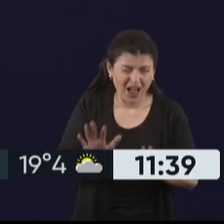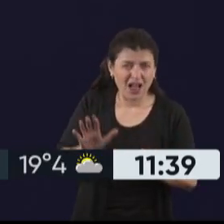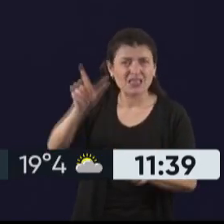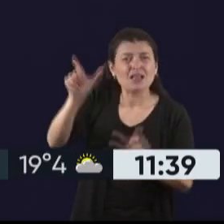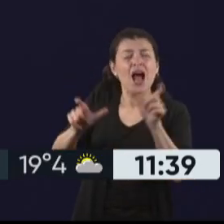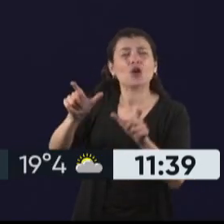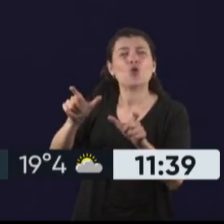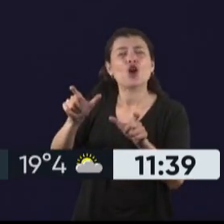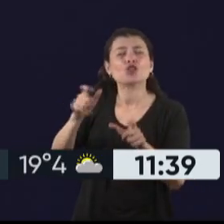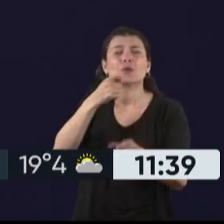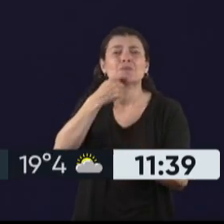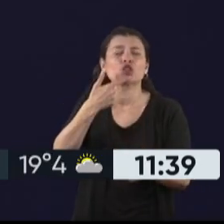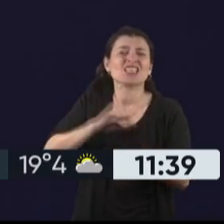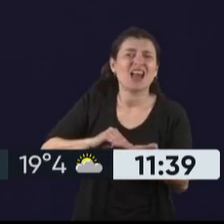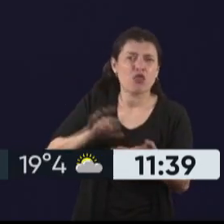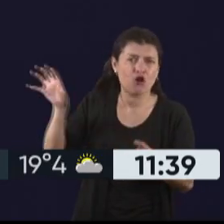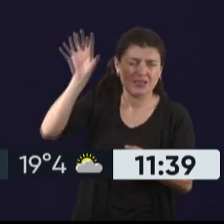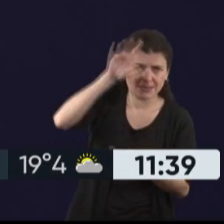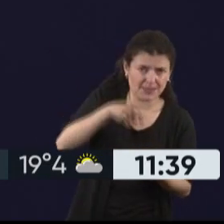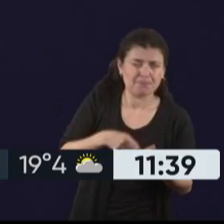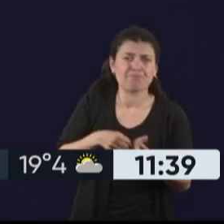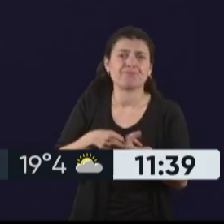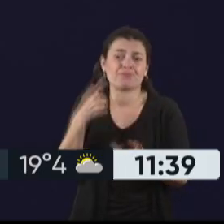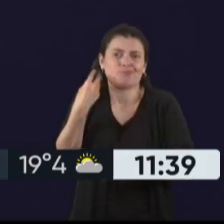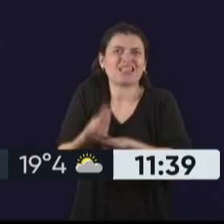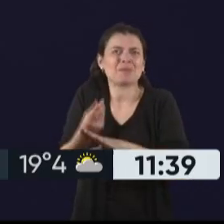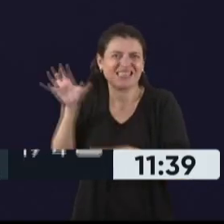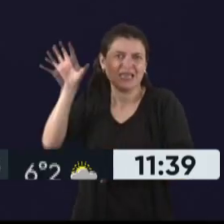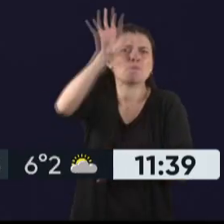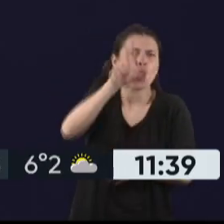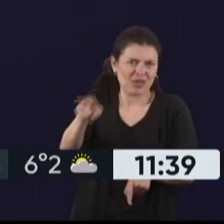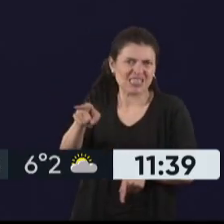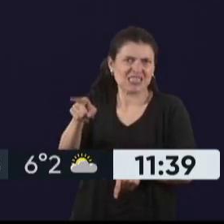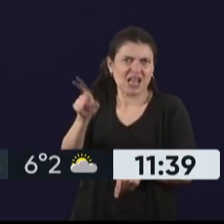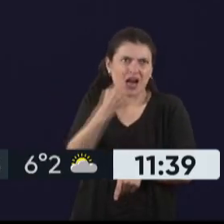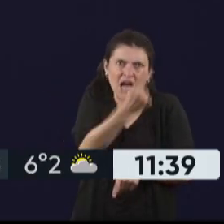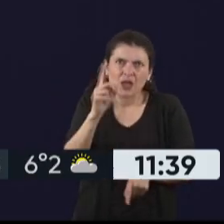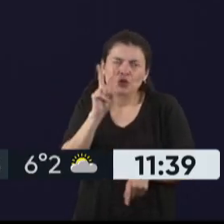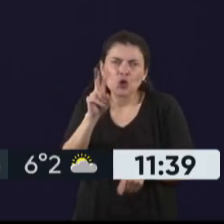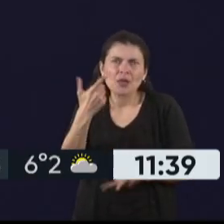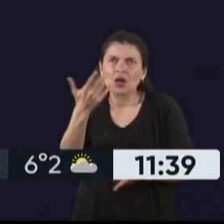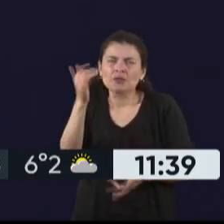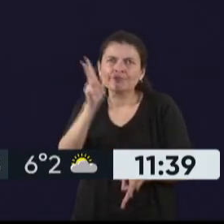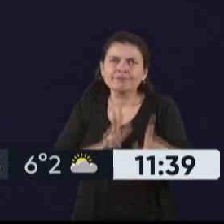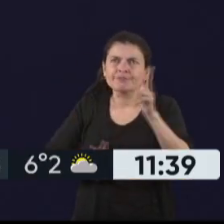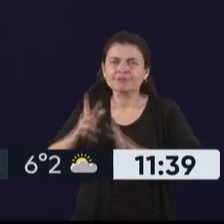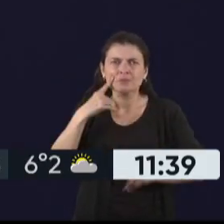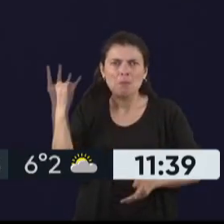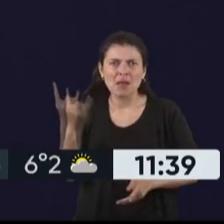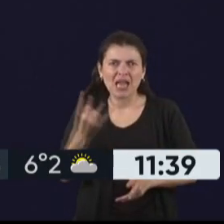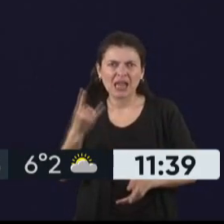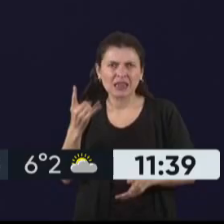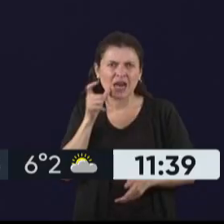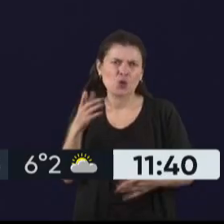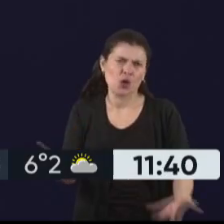las provincias, en este caso, ¿no?, porque creo que era senadora o representante de una provincia, te diga abiertamente una mentira tal como